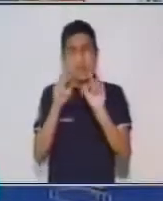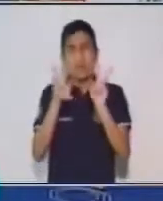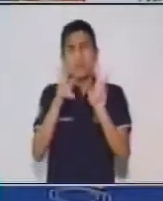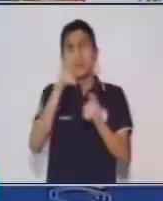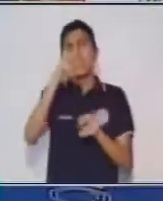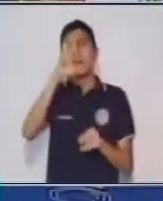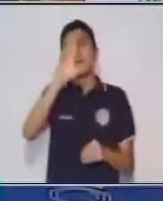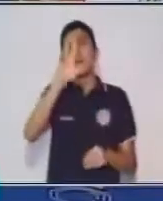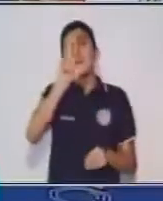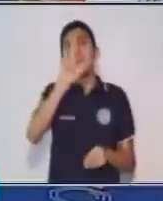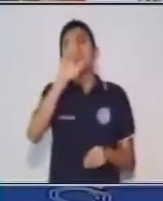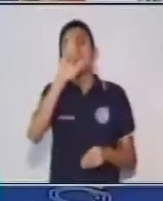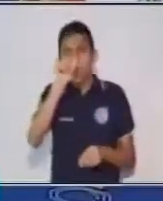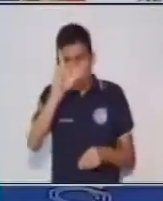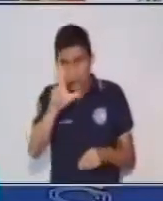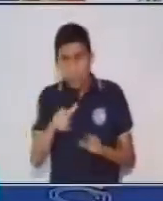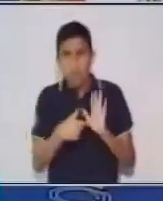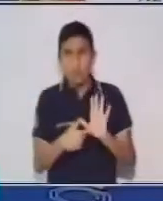plural.